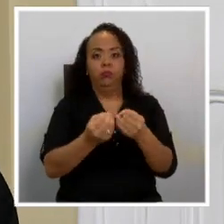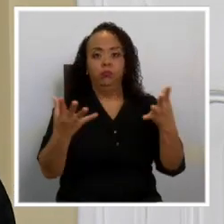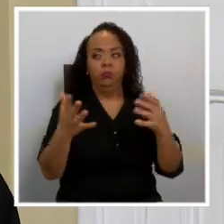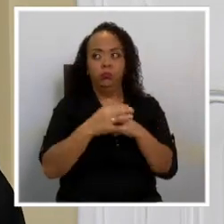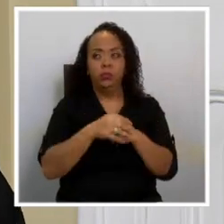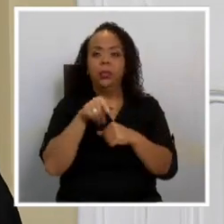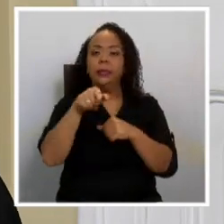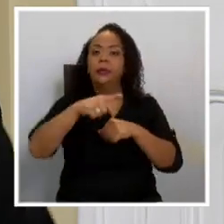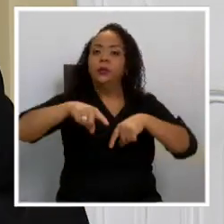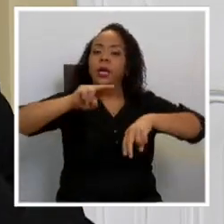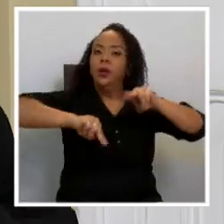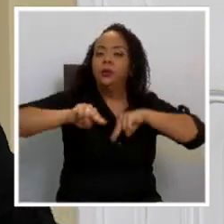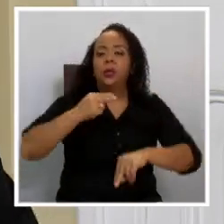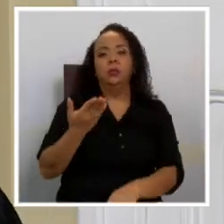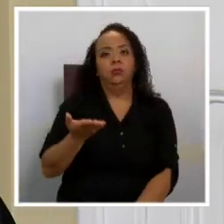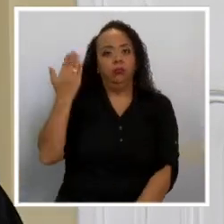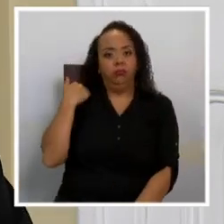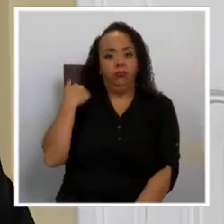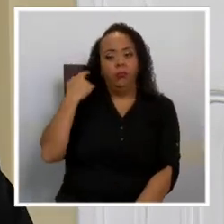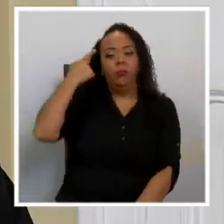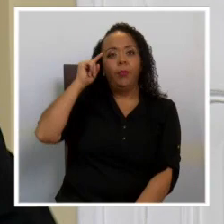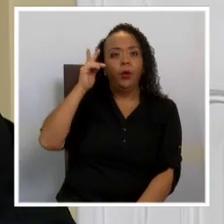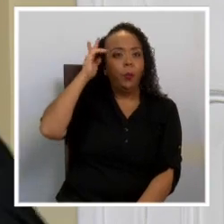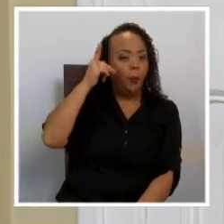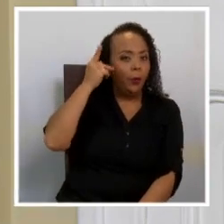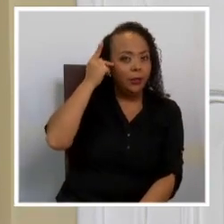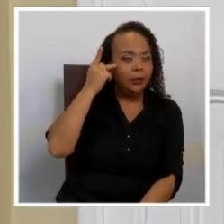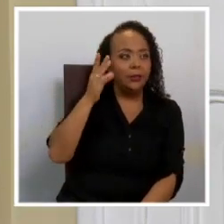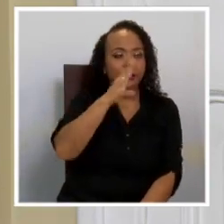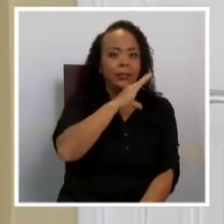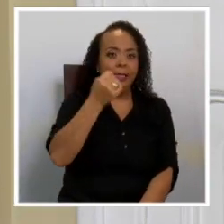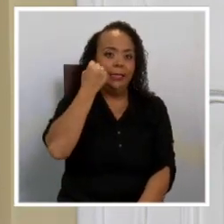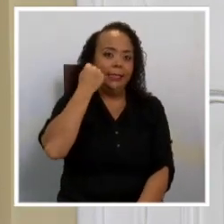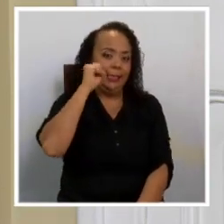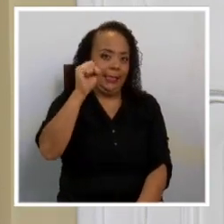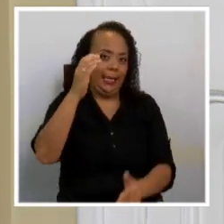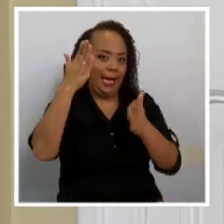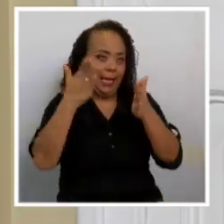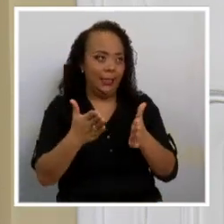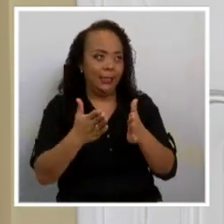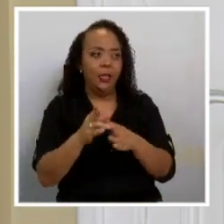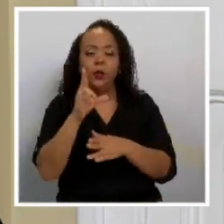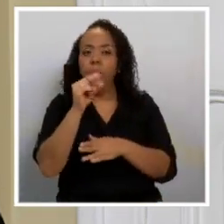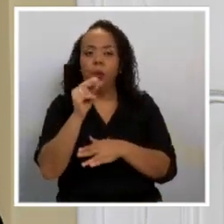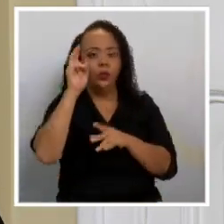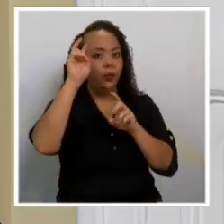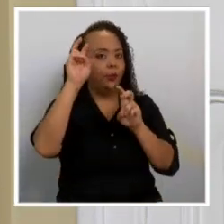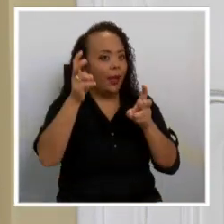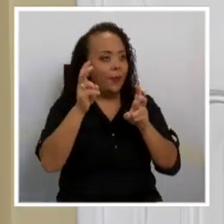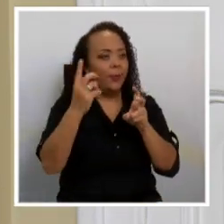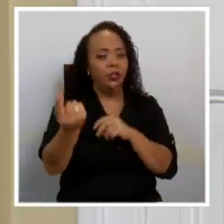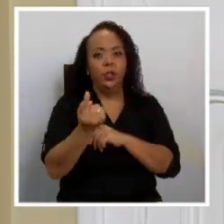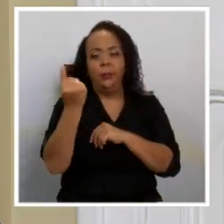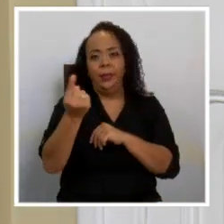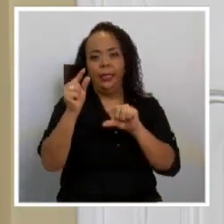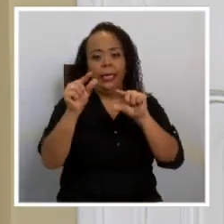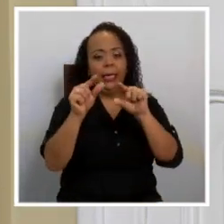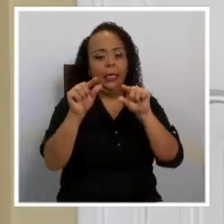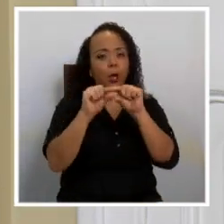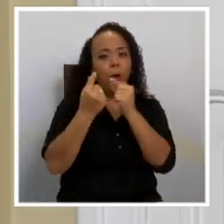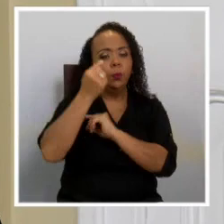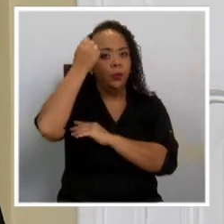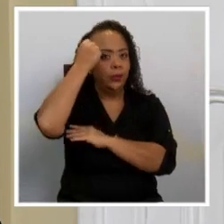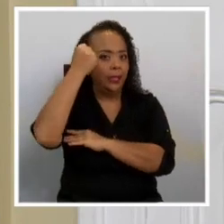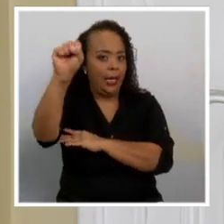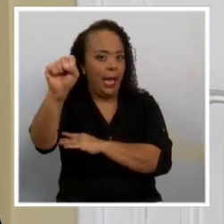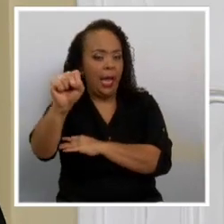fueron negociadas en el pasado por políticos y por sindicalistas. O sea, esto no es un tema solamente de que el sector sindical,